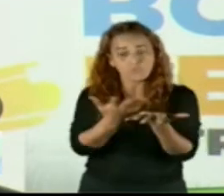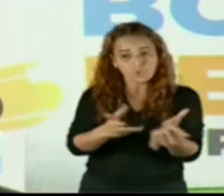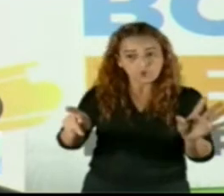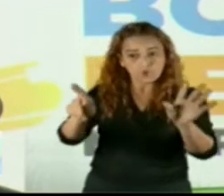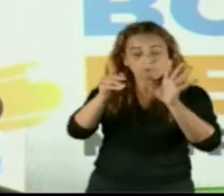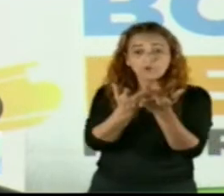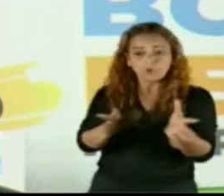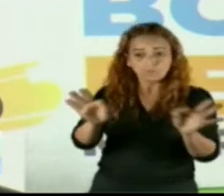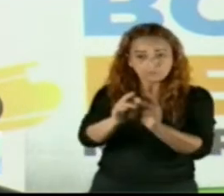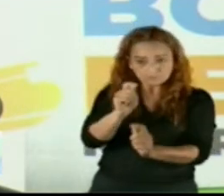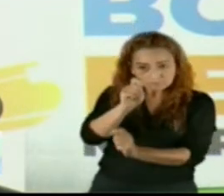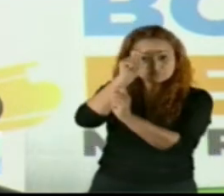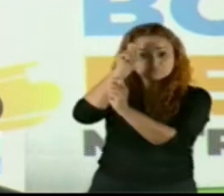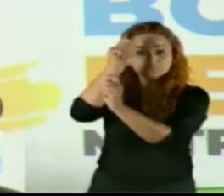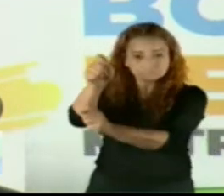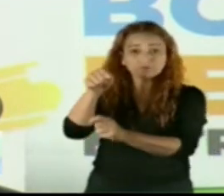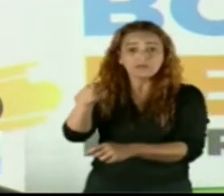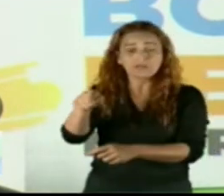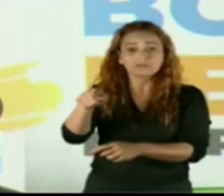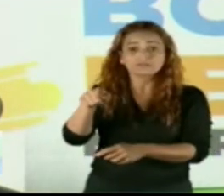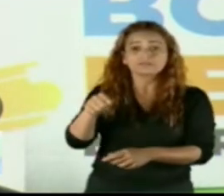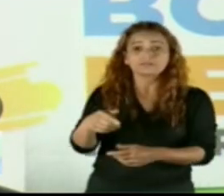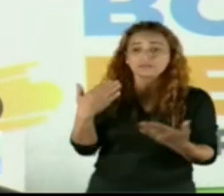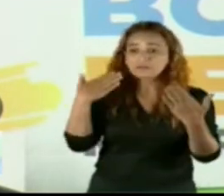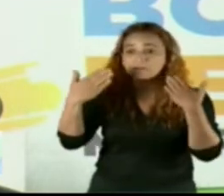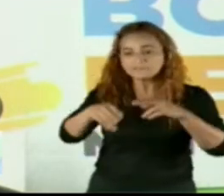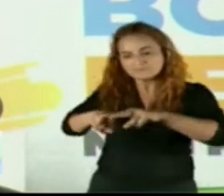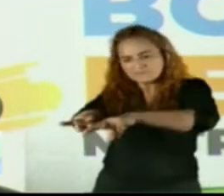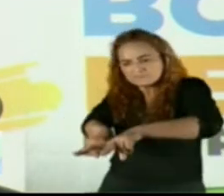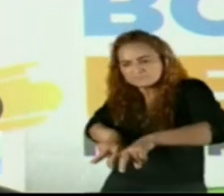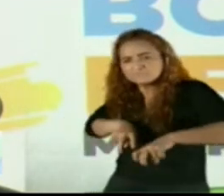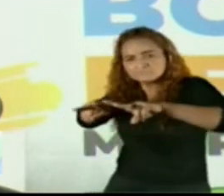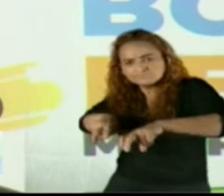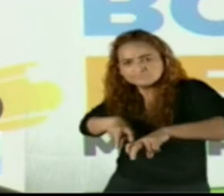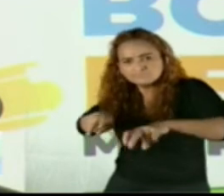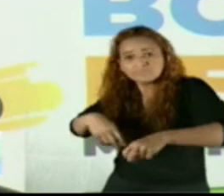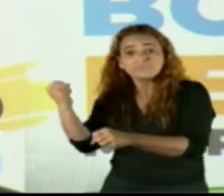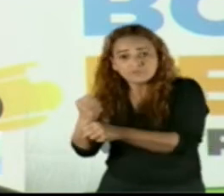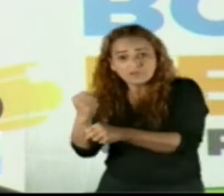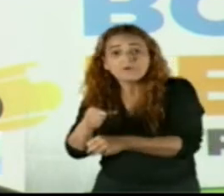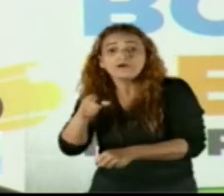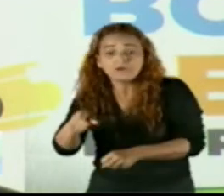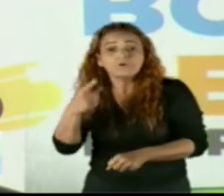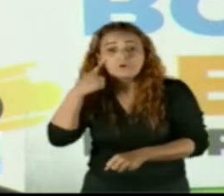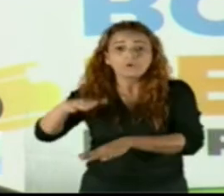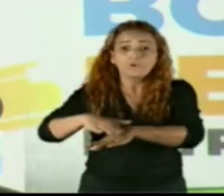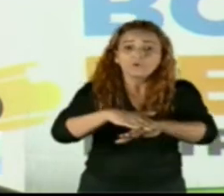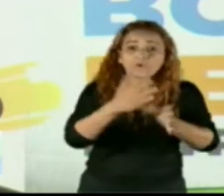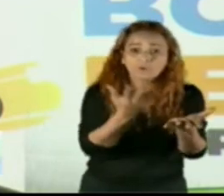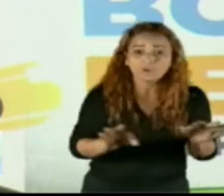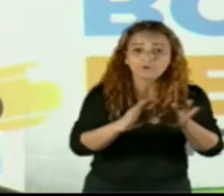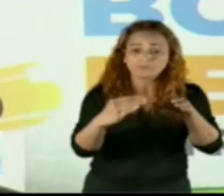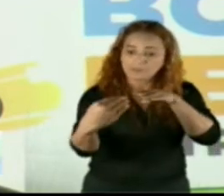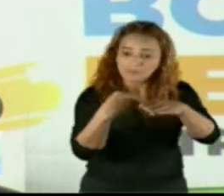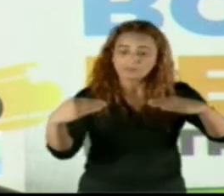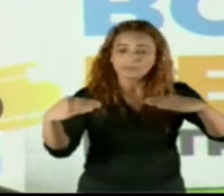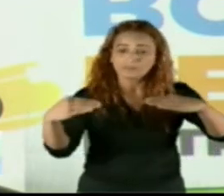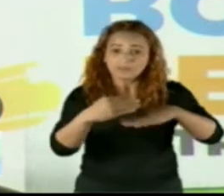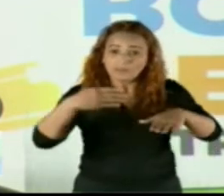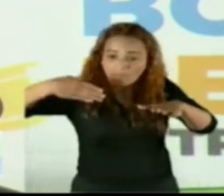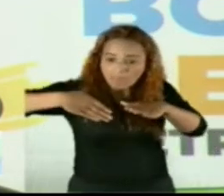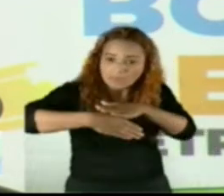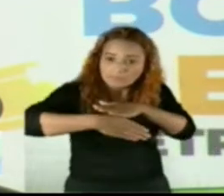importancia enorme, que es el que realmente nos subsiste. Y por supuesto, hay que mejorarle las vías y las